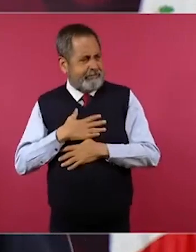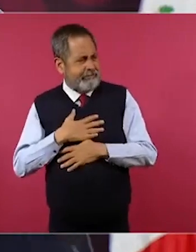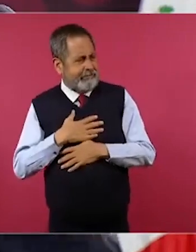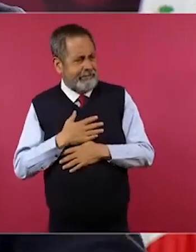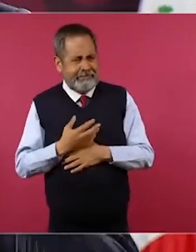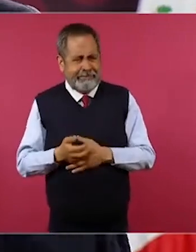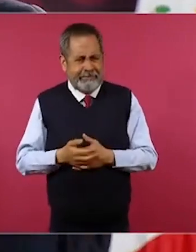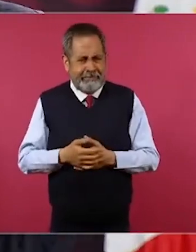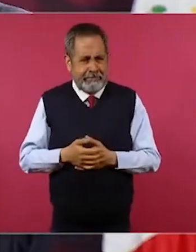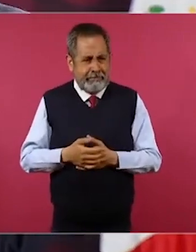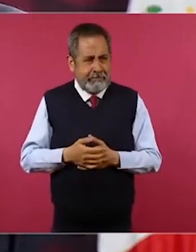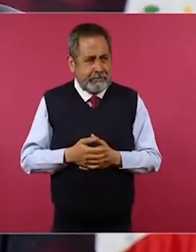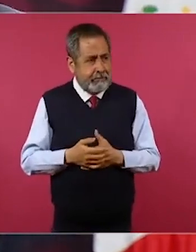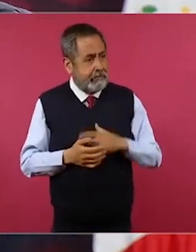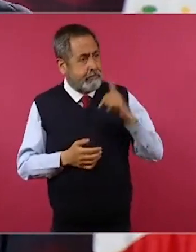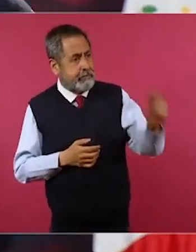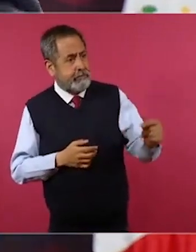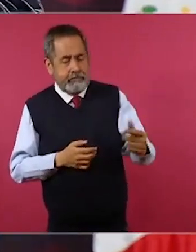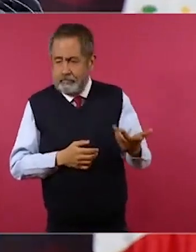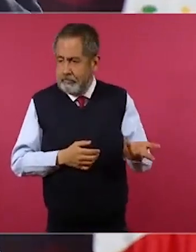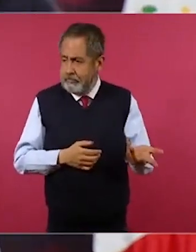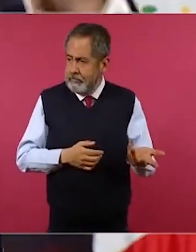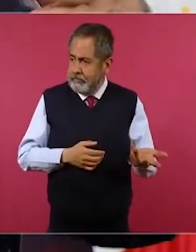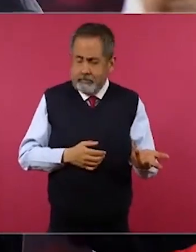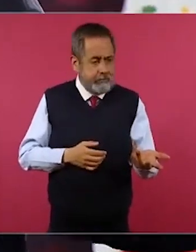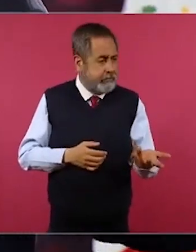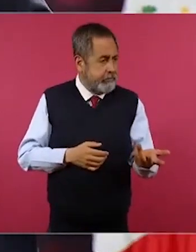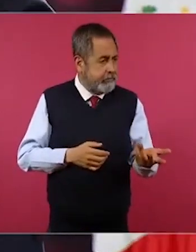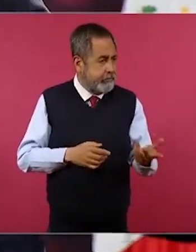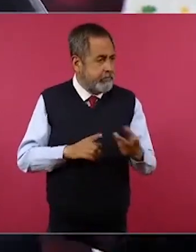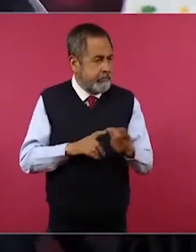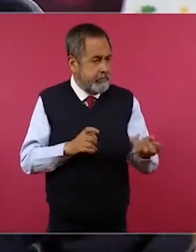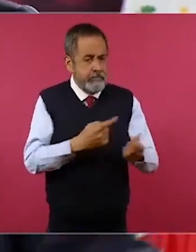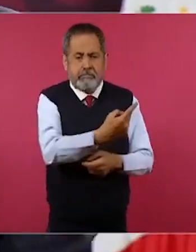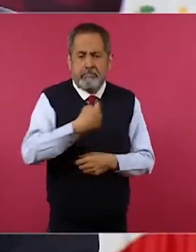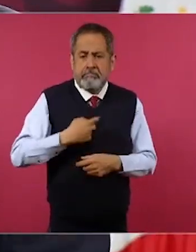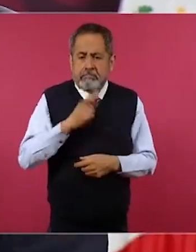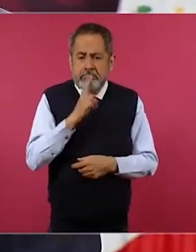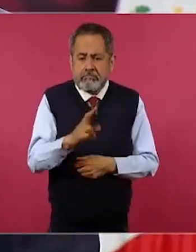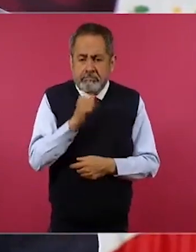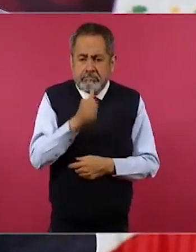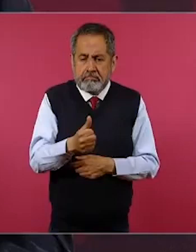y no volvió, ni siquiera me responde.